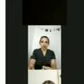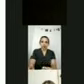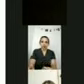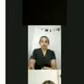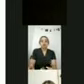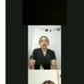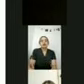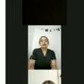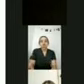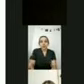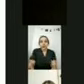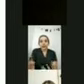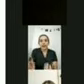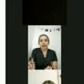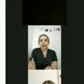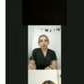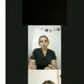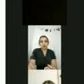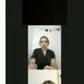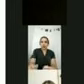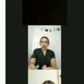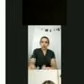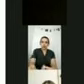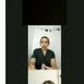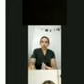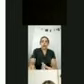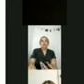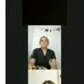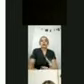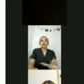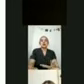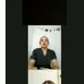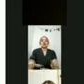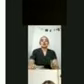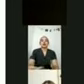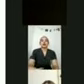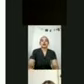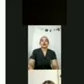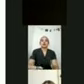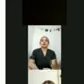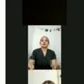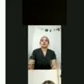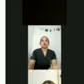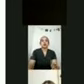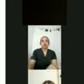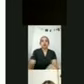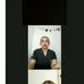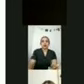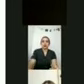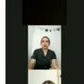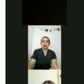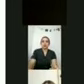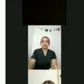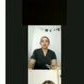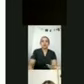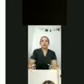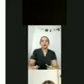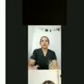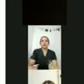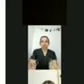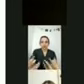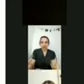la mía. Esto se llama escritura en colaboración. Pero entonces agarramos un poquito de cada uno